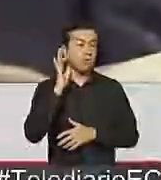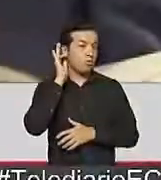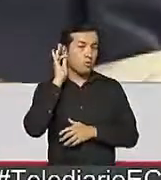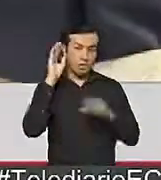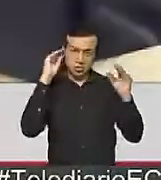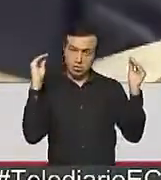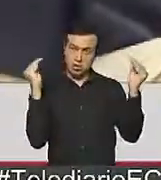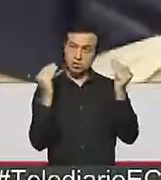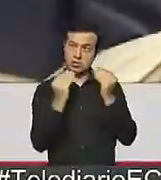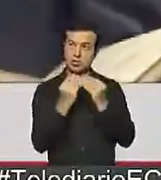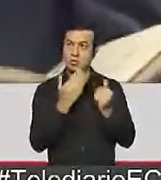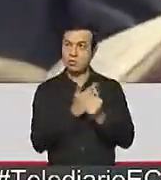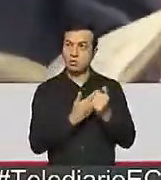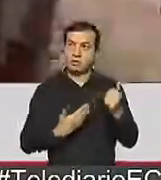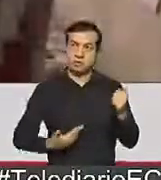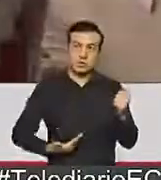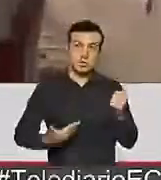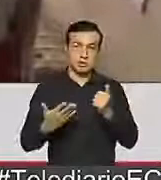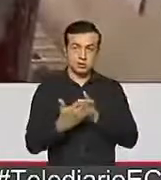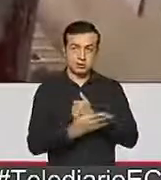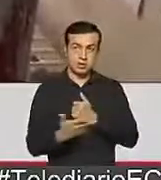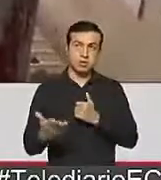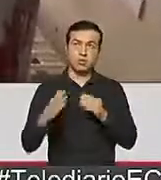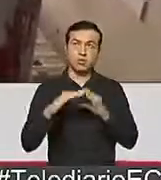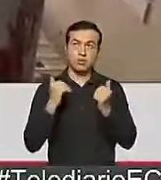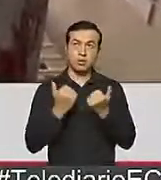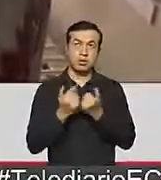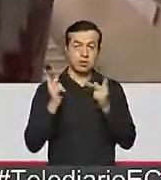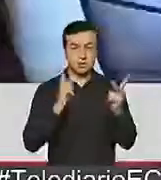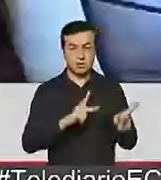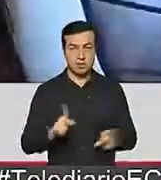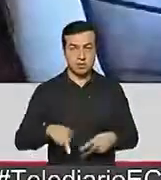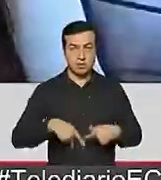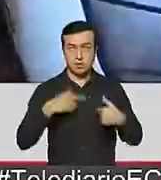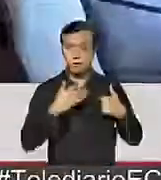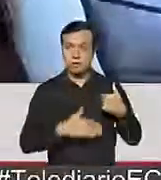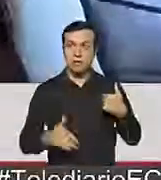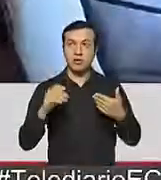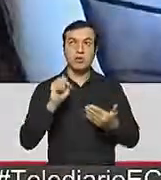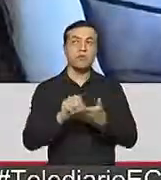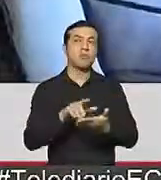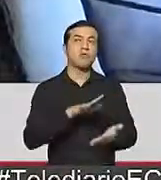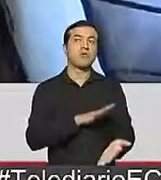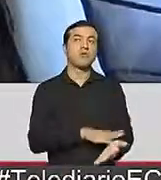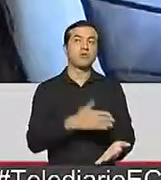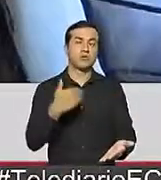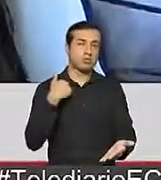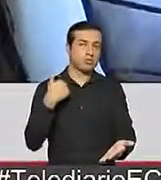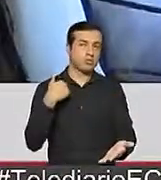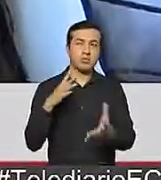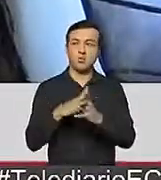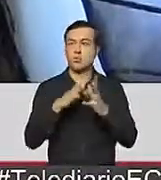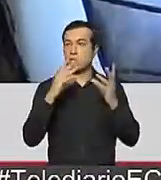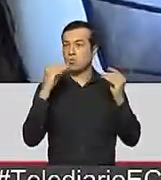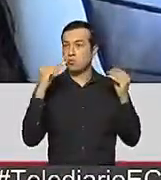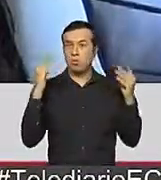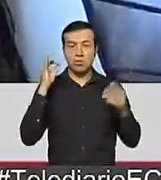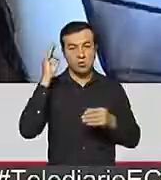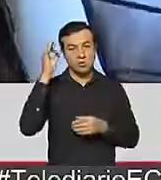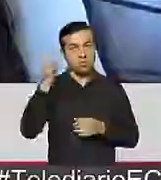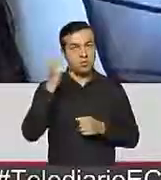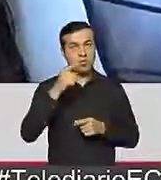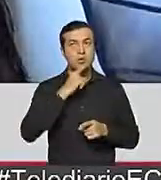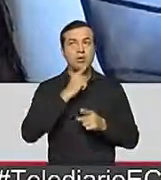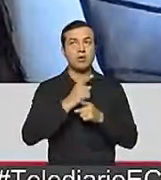González de Moreno, presidenta ad honorem del Comité Plan Toda Una Vida. Es un proyecto que tiene bastante futuro. Pienso